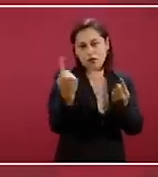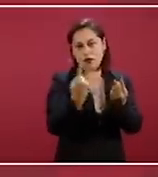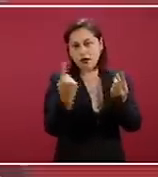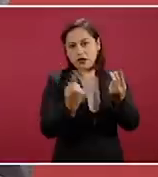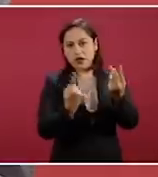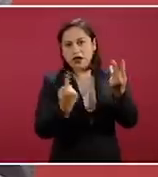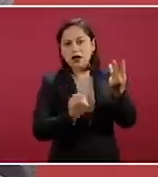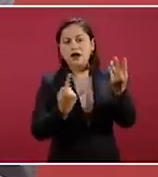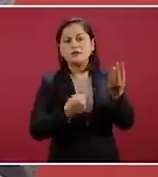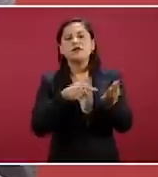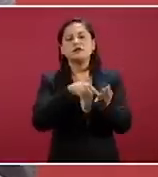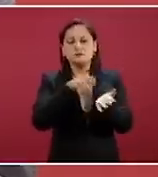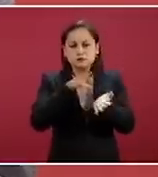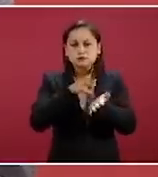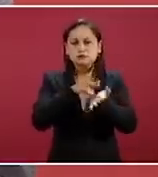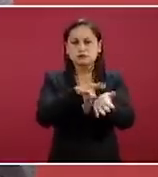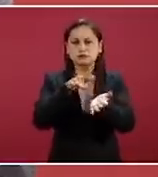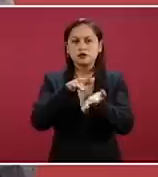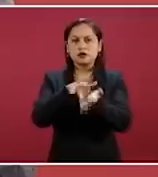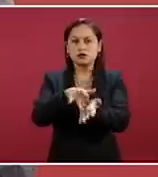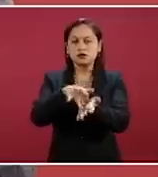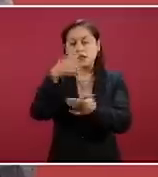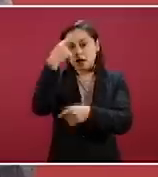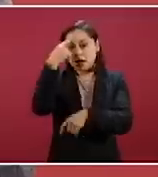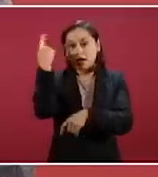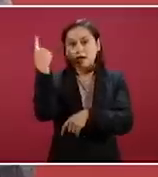el tema del crecimiento,